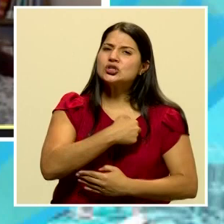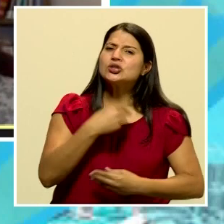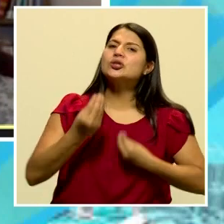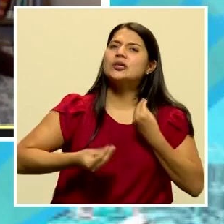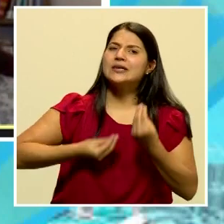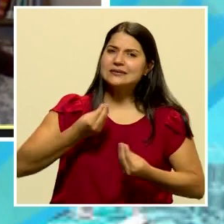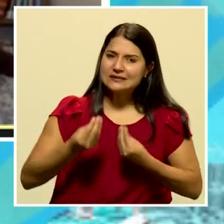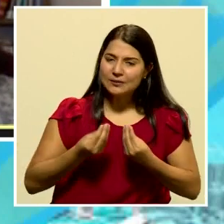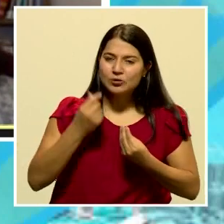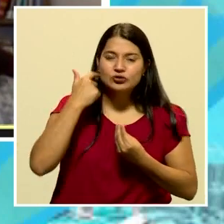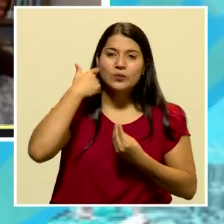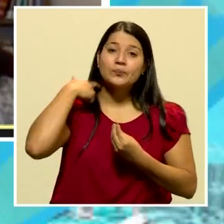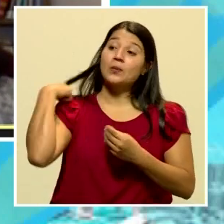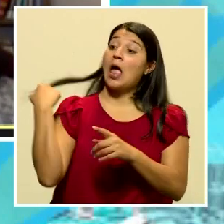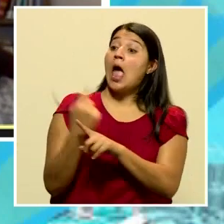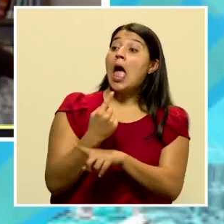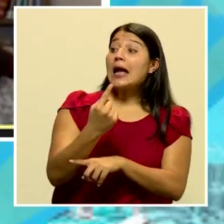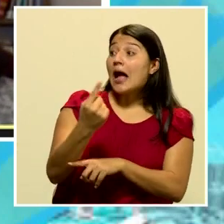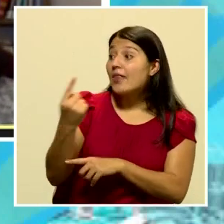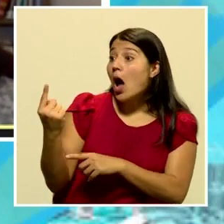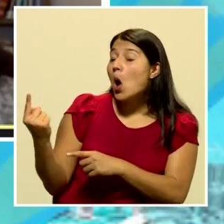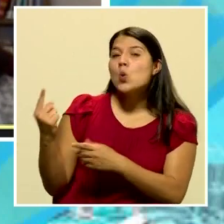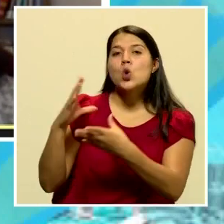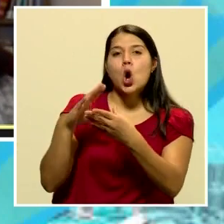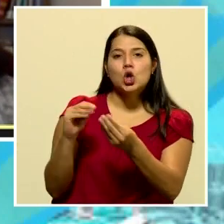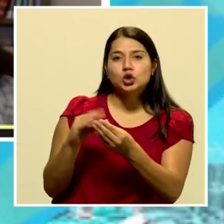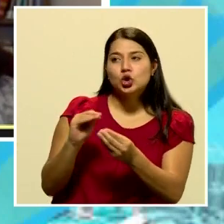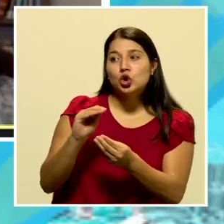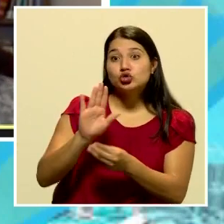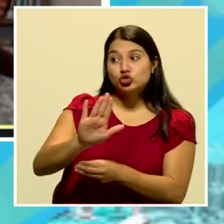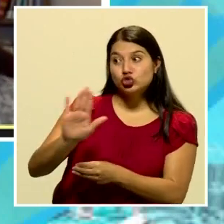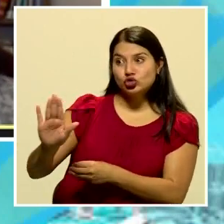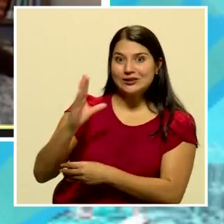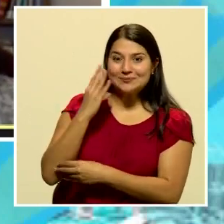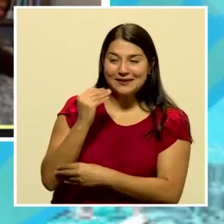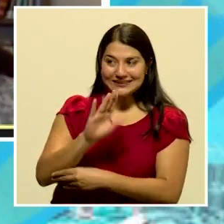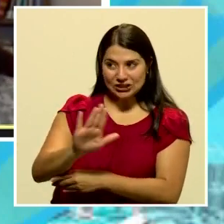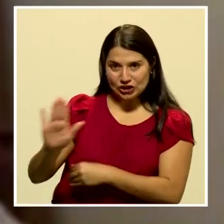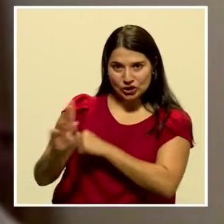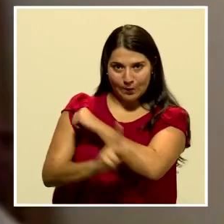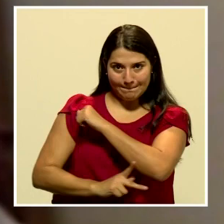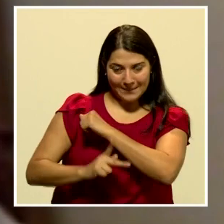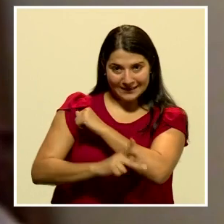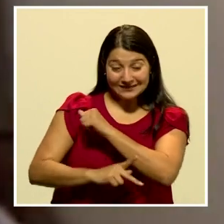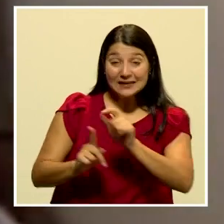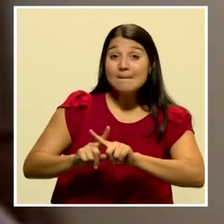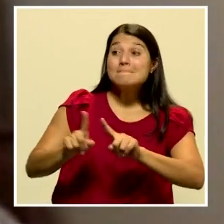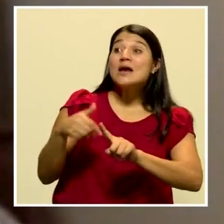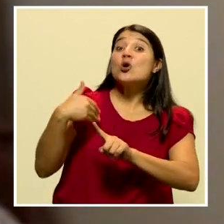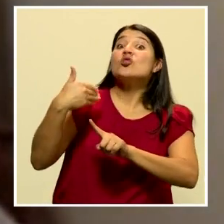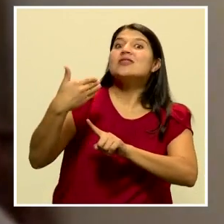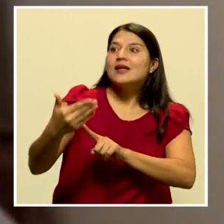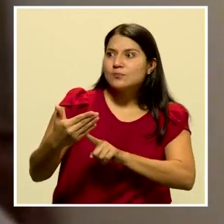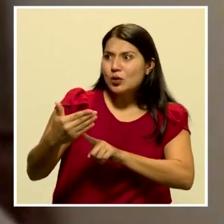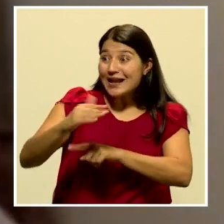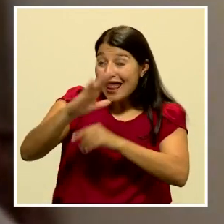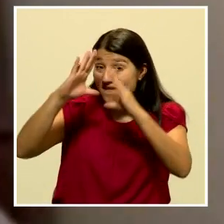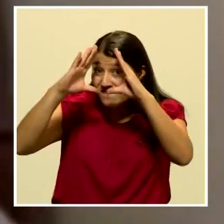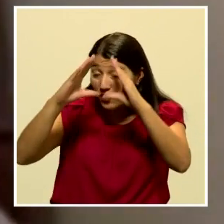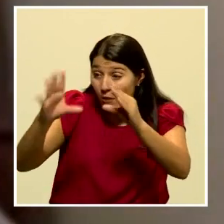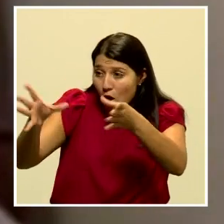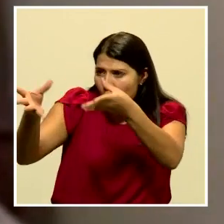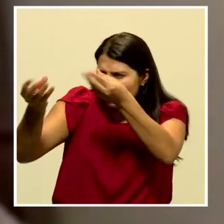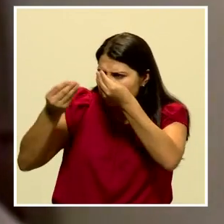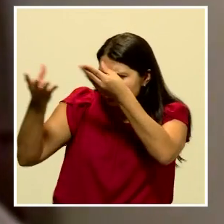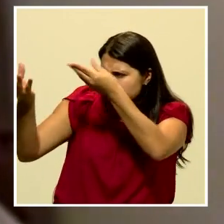que no solamente cada uno contó lo que pasaba en su país, sino que al juntar las piezas entre todos pudimos descubrir